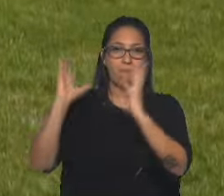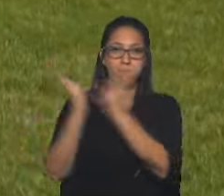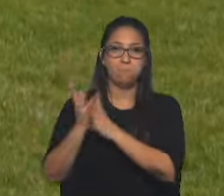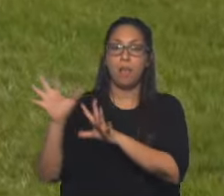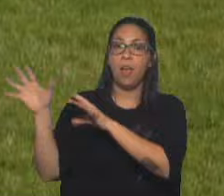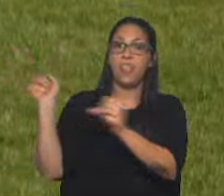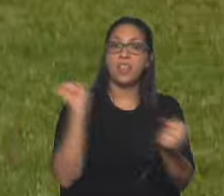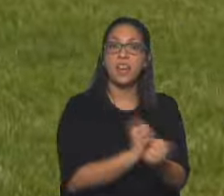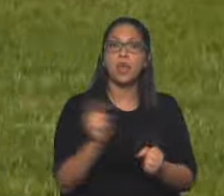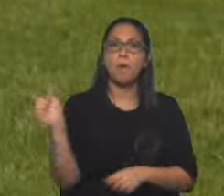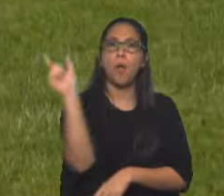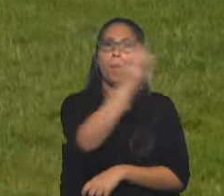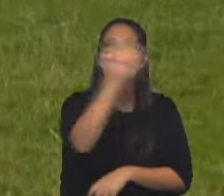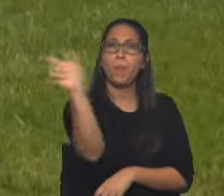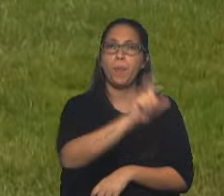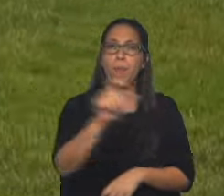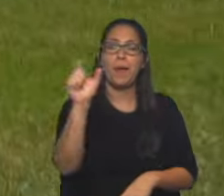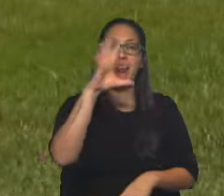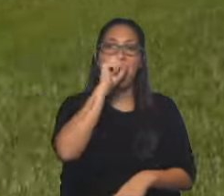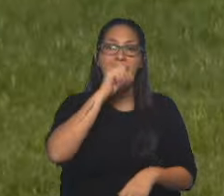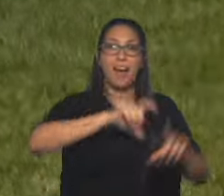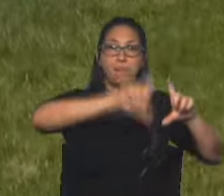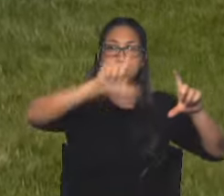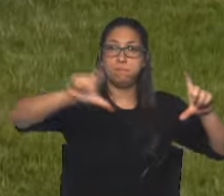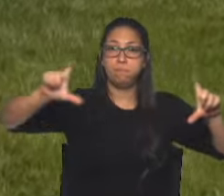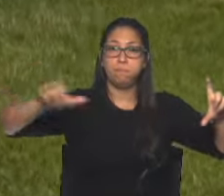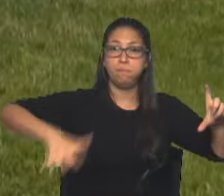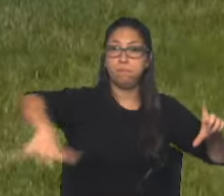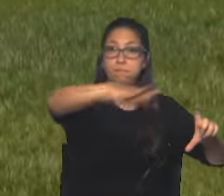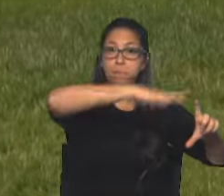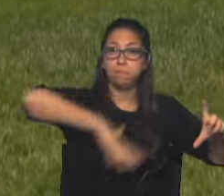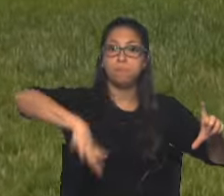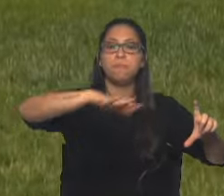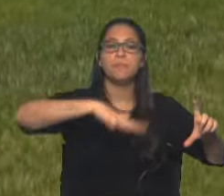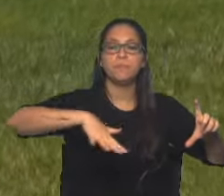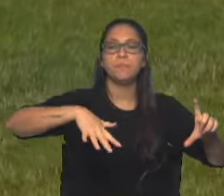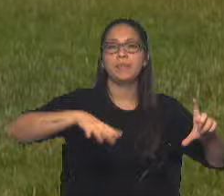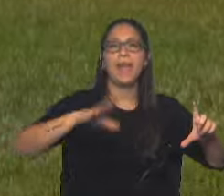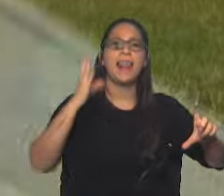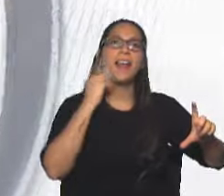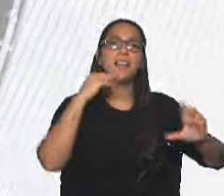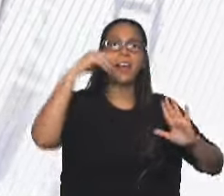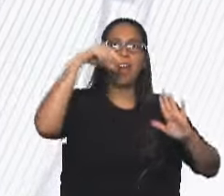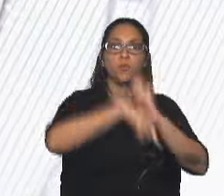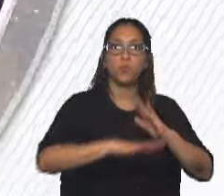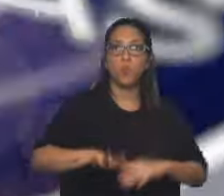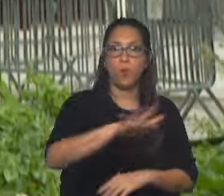detenidos por rociar con pintura naranja el famoso monumento megalítico en Wiltshire, en el suroeste de Inglaterra.